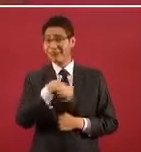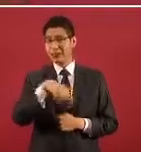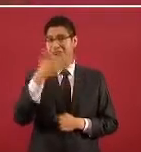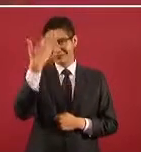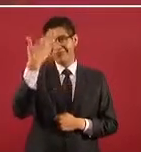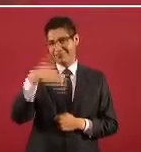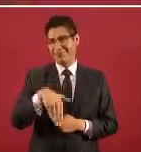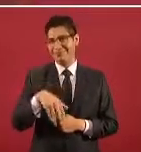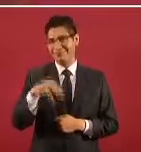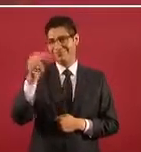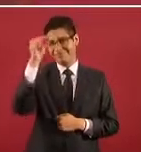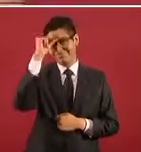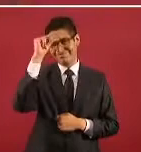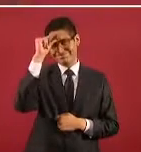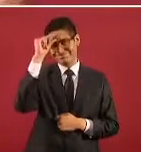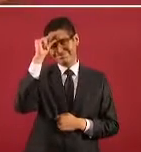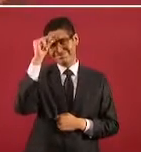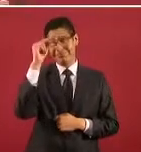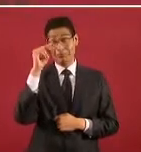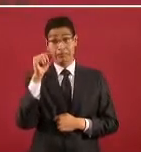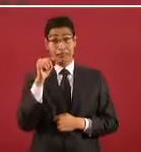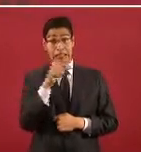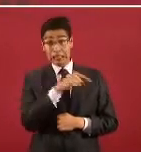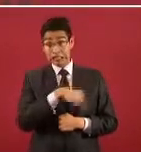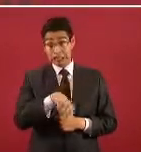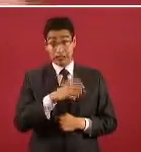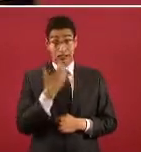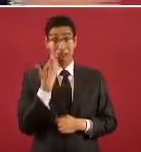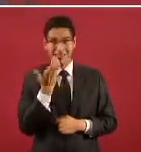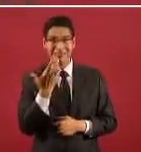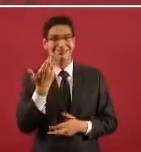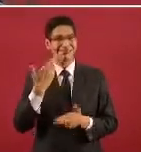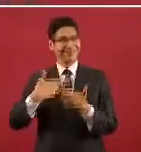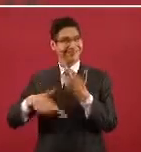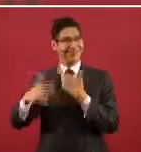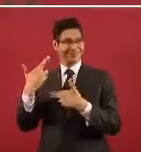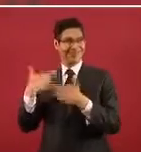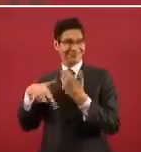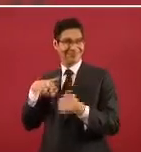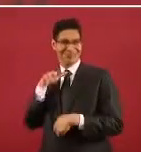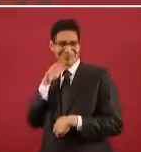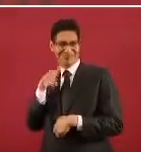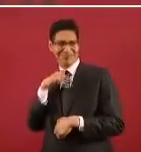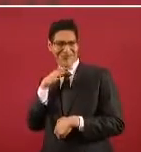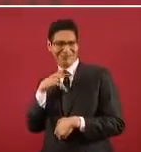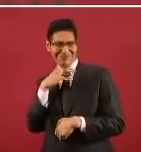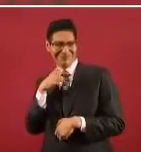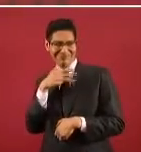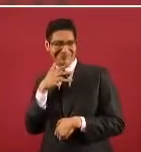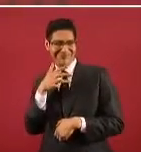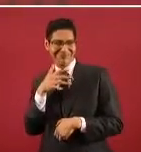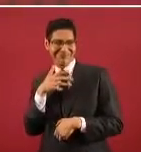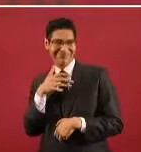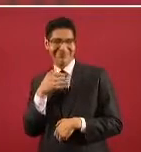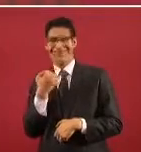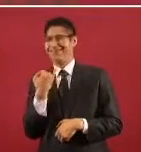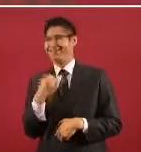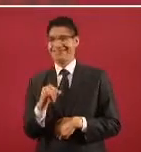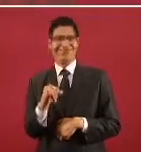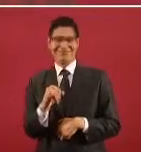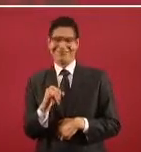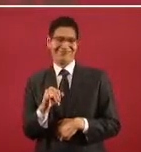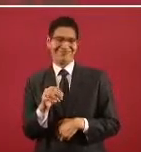¿Cómo va a querer regresar al régimen de corrupción, de injusticias,